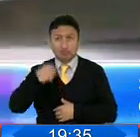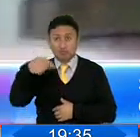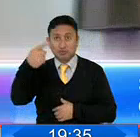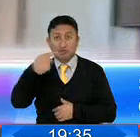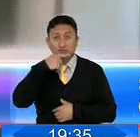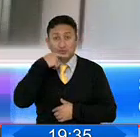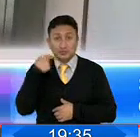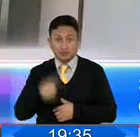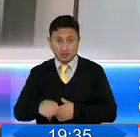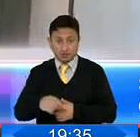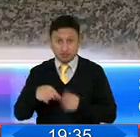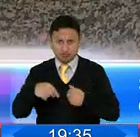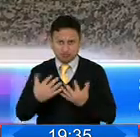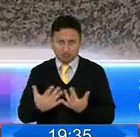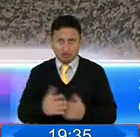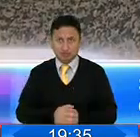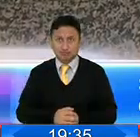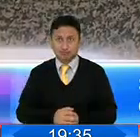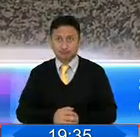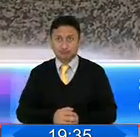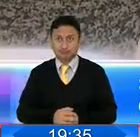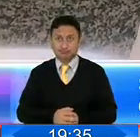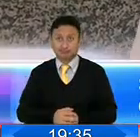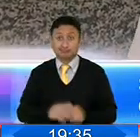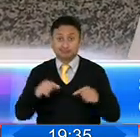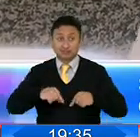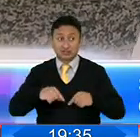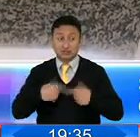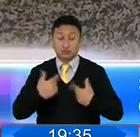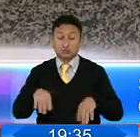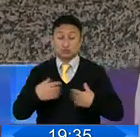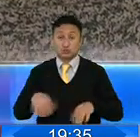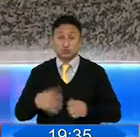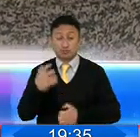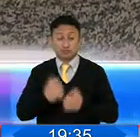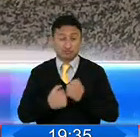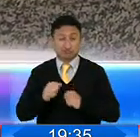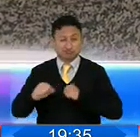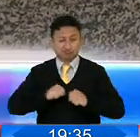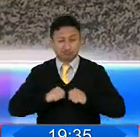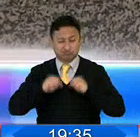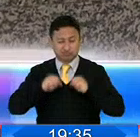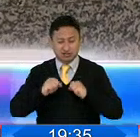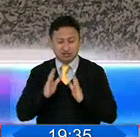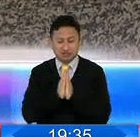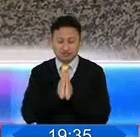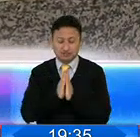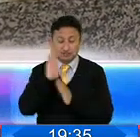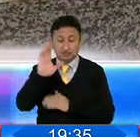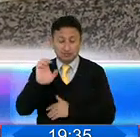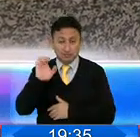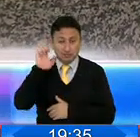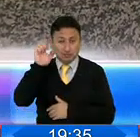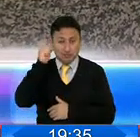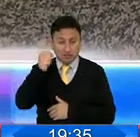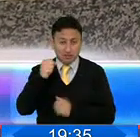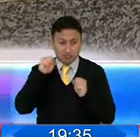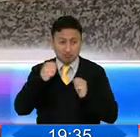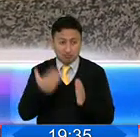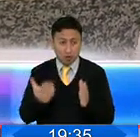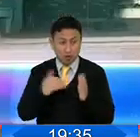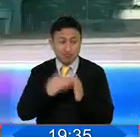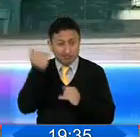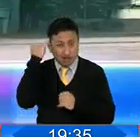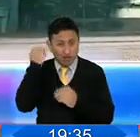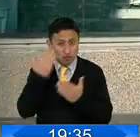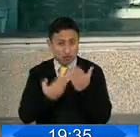próximos feriados largos del año. Sobreviviendo y estamos, pero claro, o sea, estamos con mucha esperanza tratando de